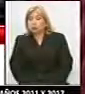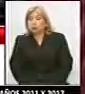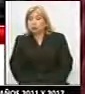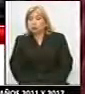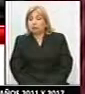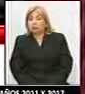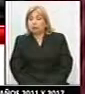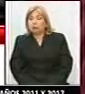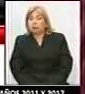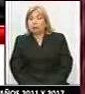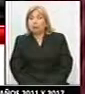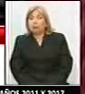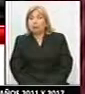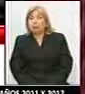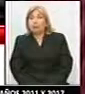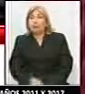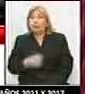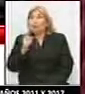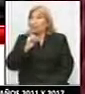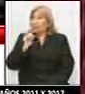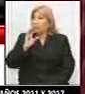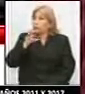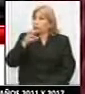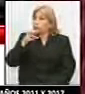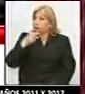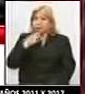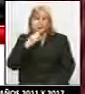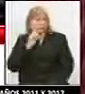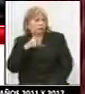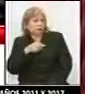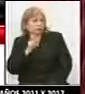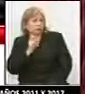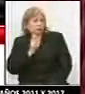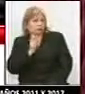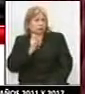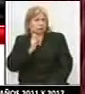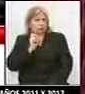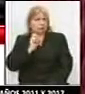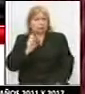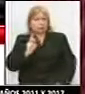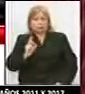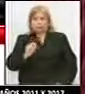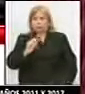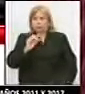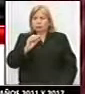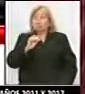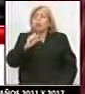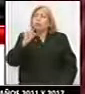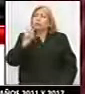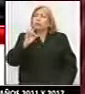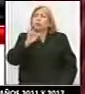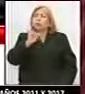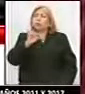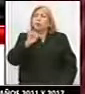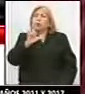vicegobernador. ¿Tampoco era de Chimpún? No, él no era de Chimpún. ¿Juliana Chacón